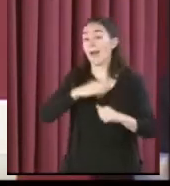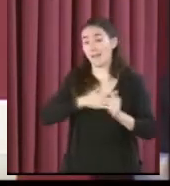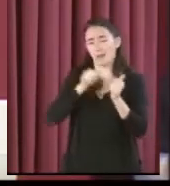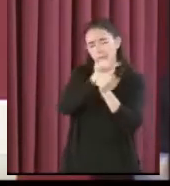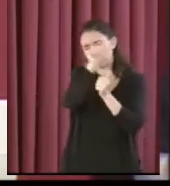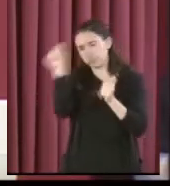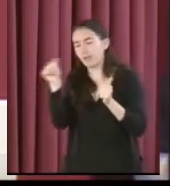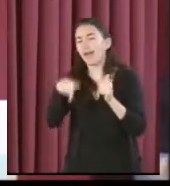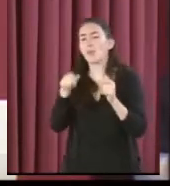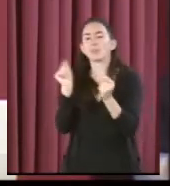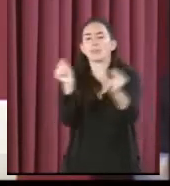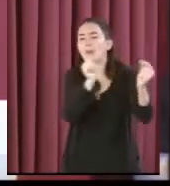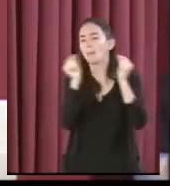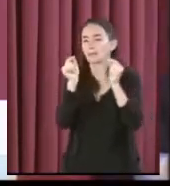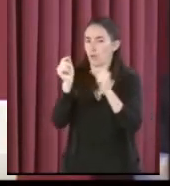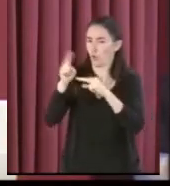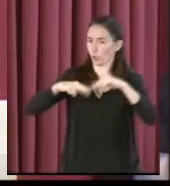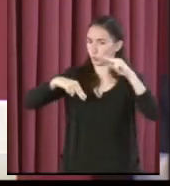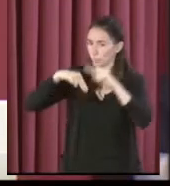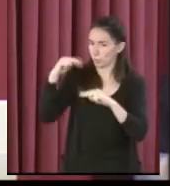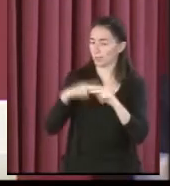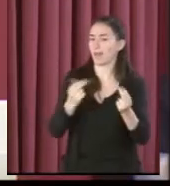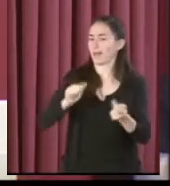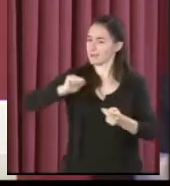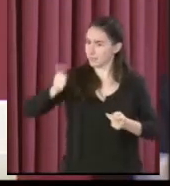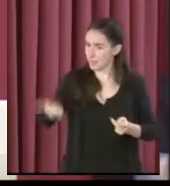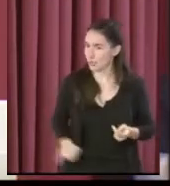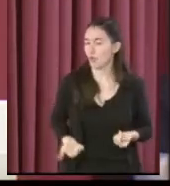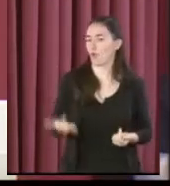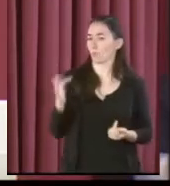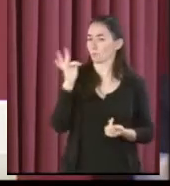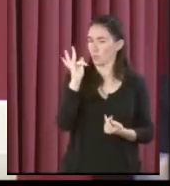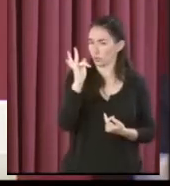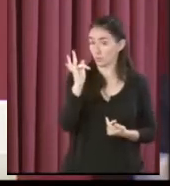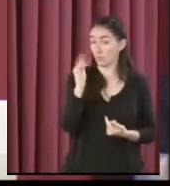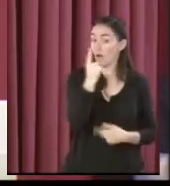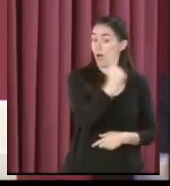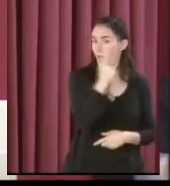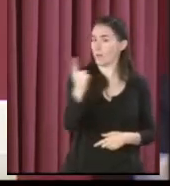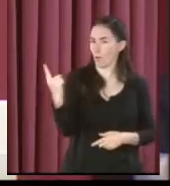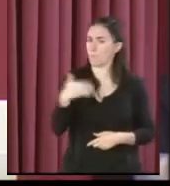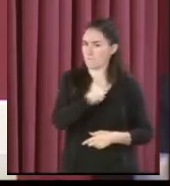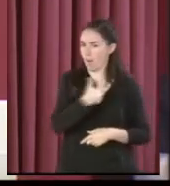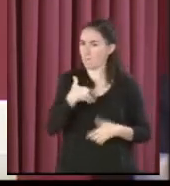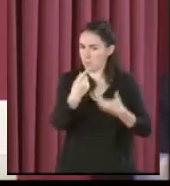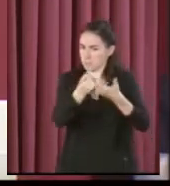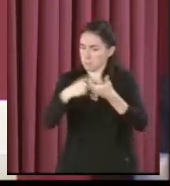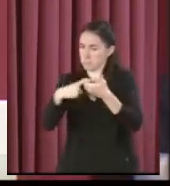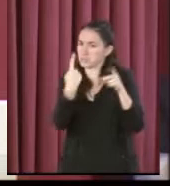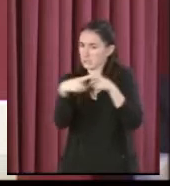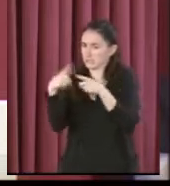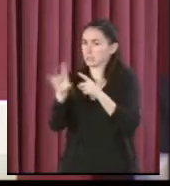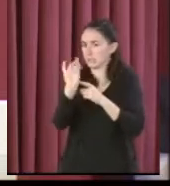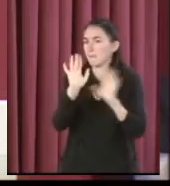constructivo, positivo y enriquecedor, en el que cada uno desempeñemos nuestro papel, pero que ponga de manifiesto que todos